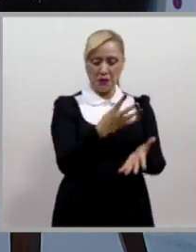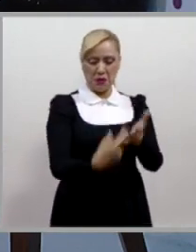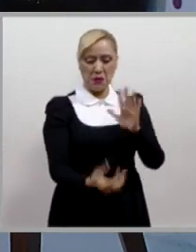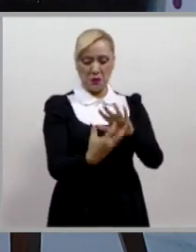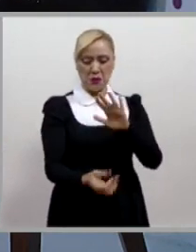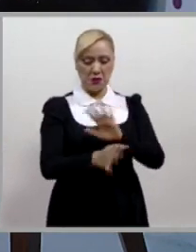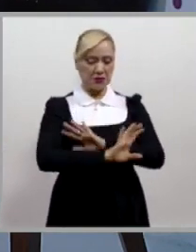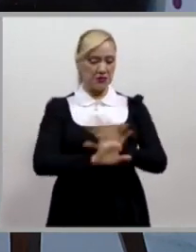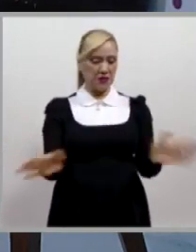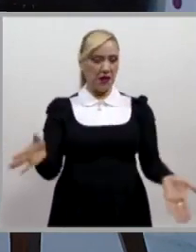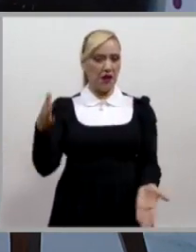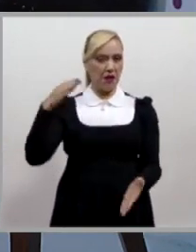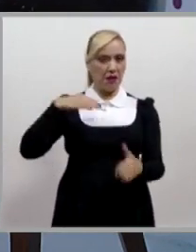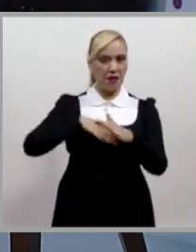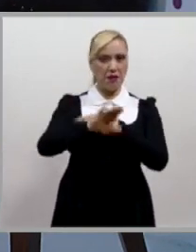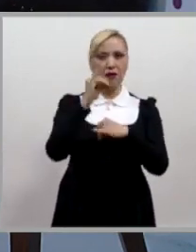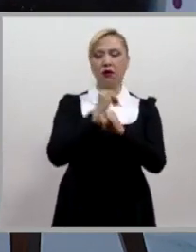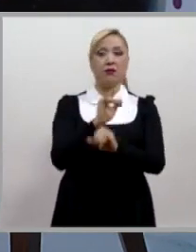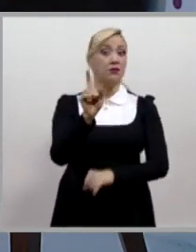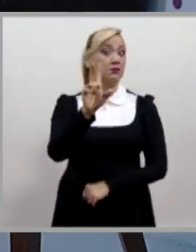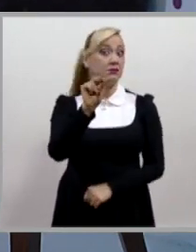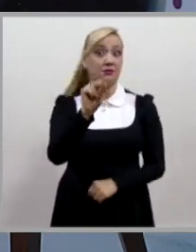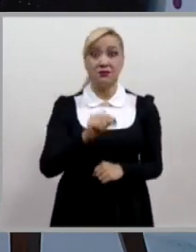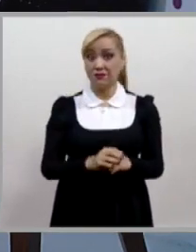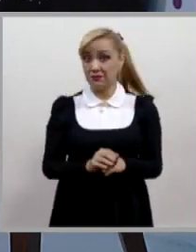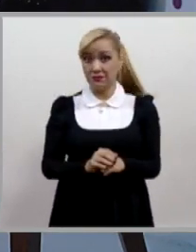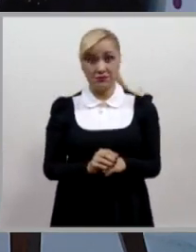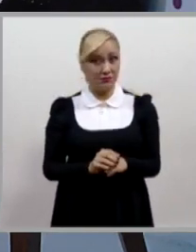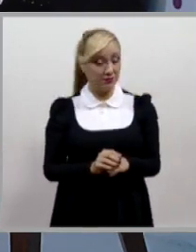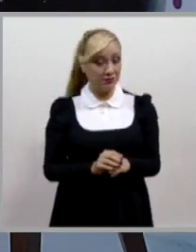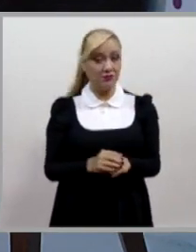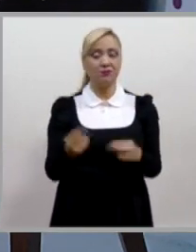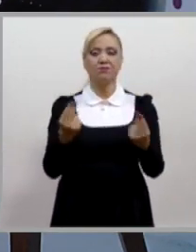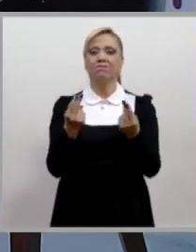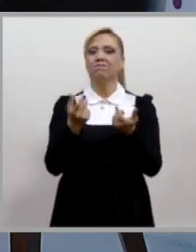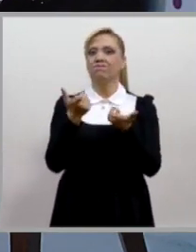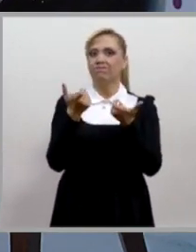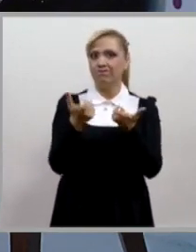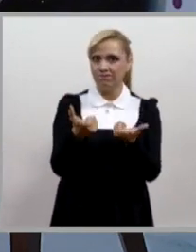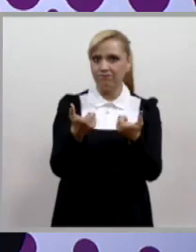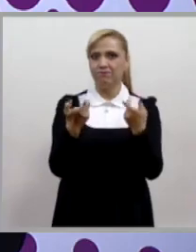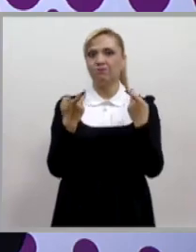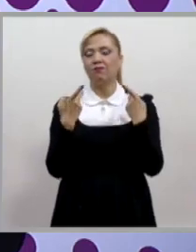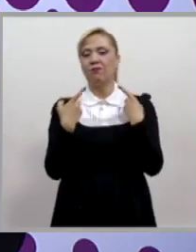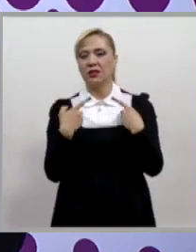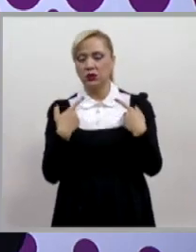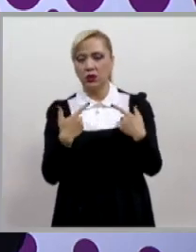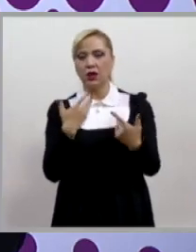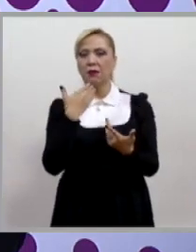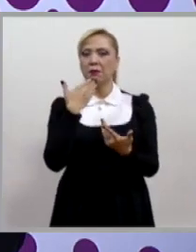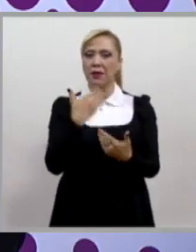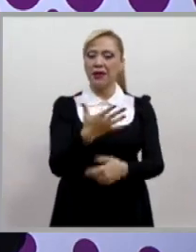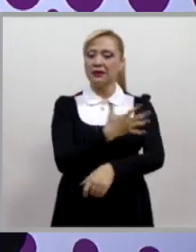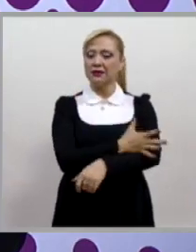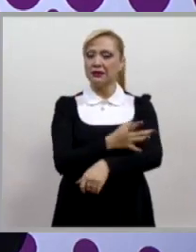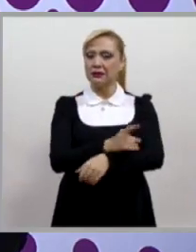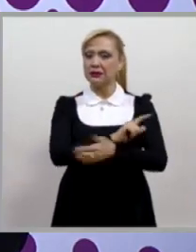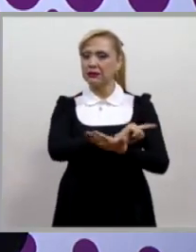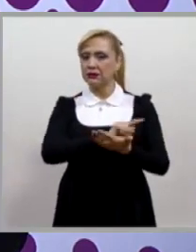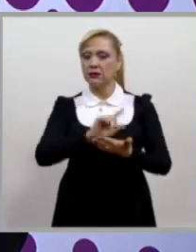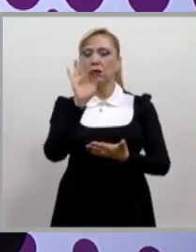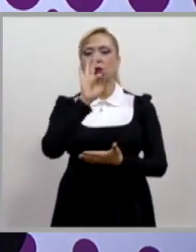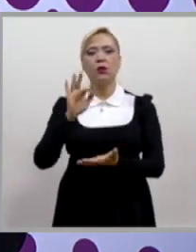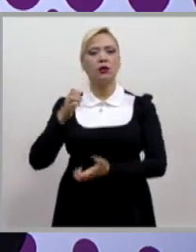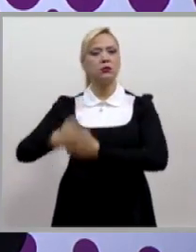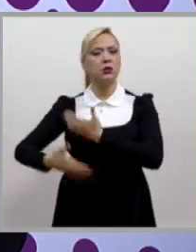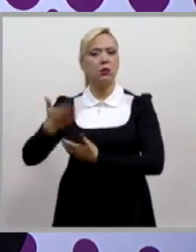materializar el acceso a la justicia, un verdadero efectivo acceso a la justicia, requiere recursos materiales y que sea efectivo. Entonces, si